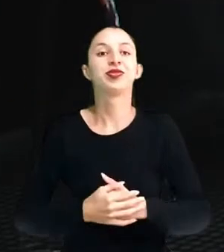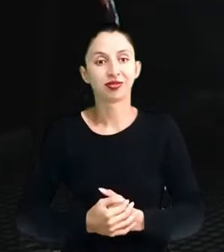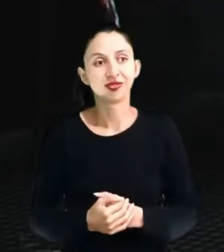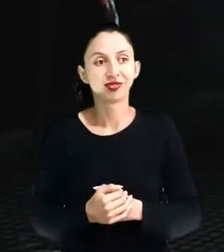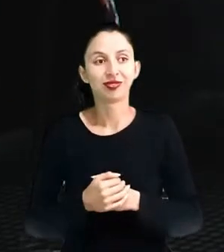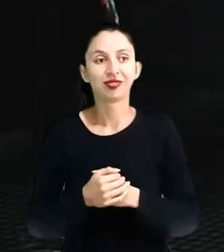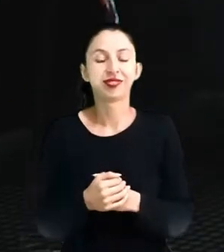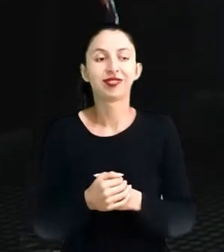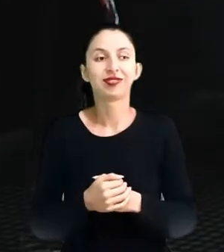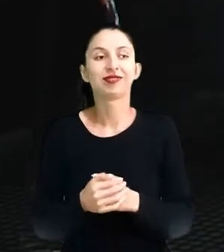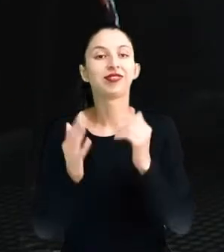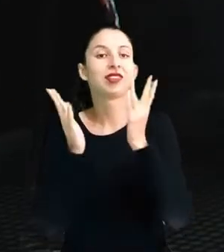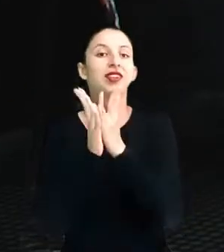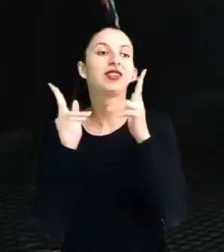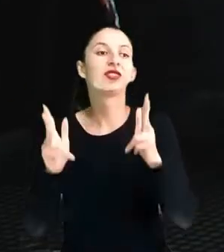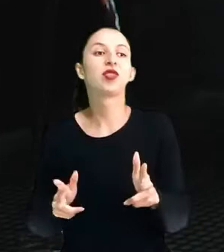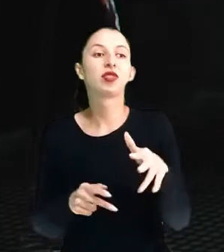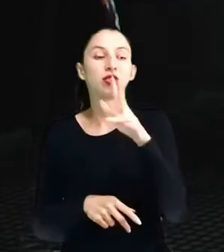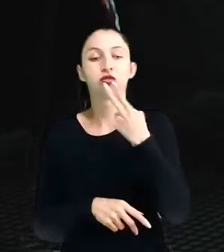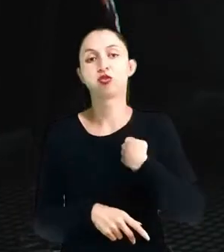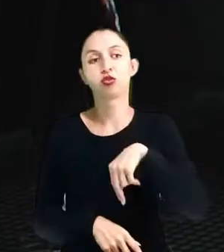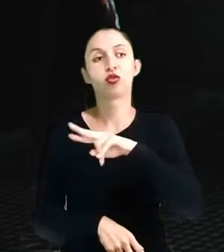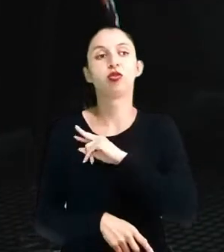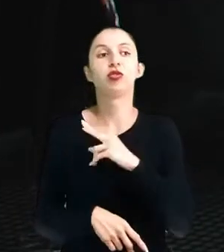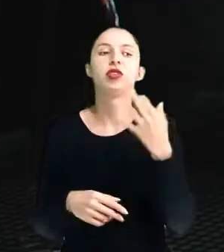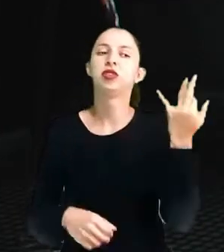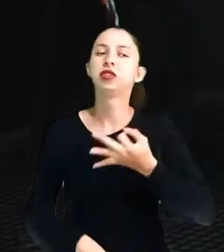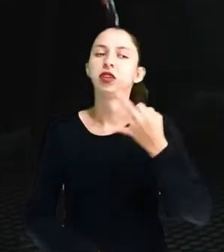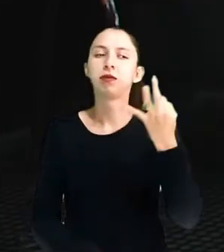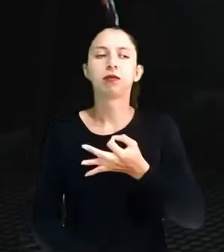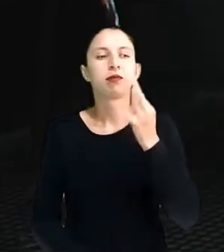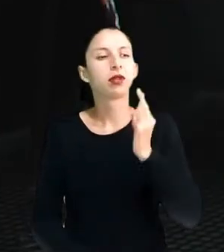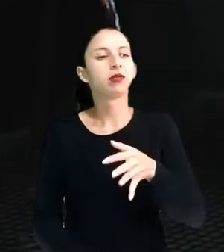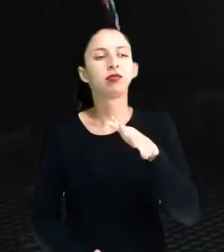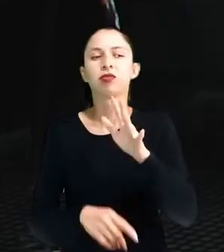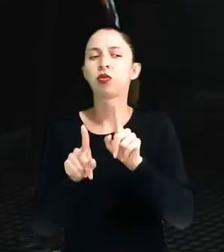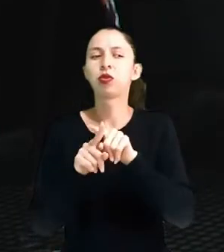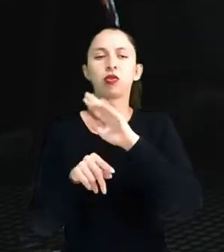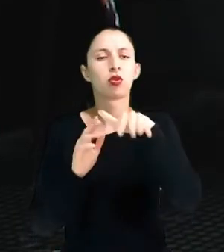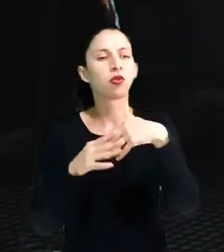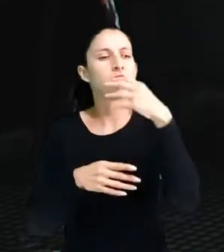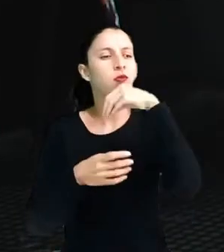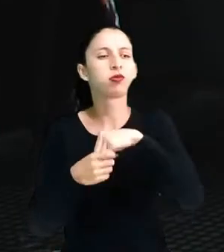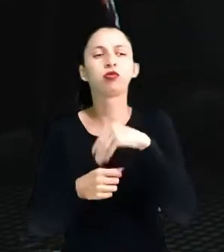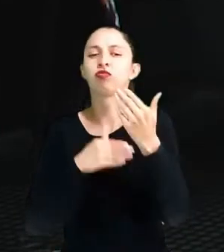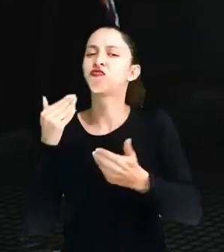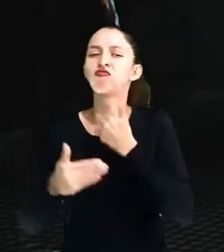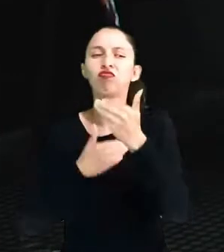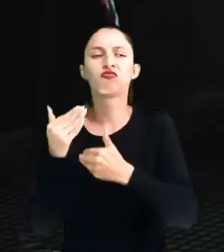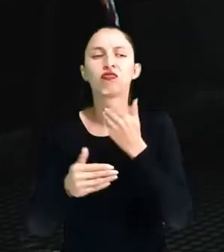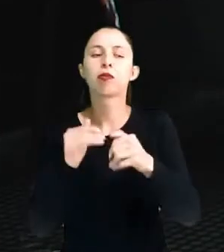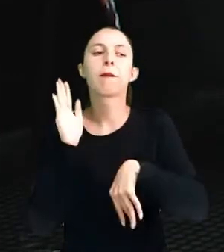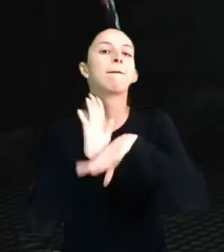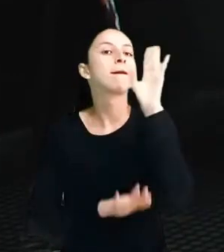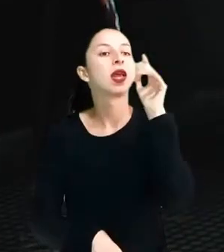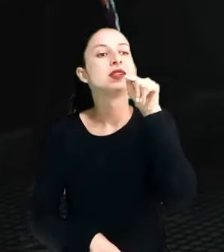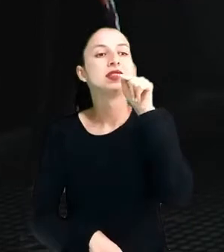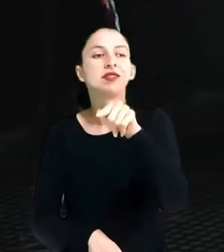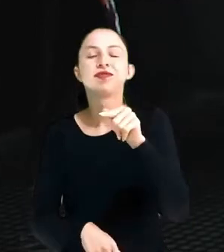Bueno, a los estudiantes nosotros yo creo que siempre los tenemos presentes en todo proceso, más